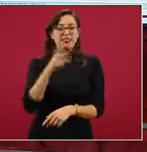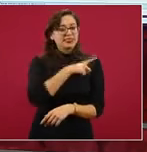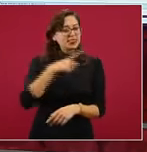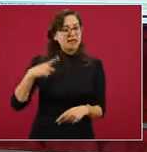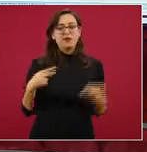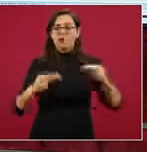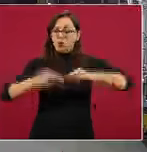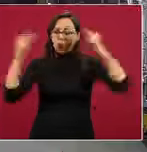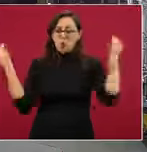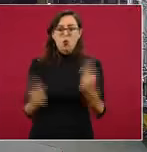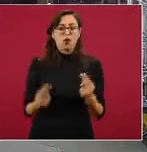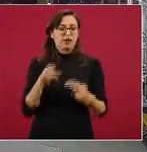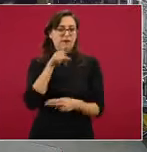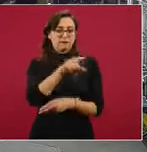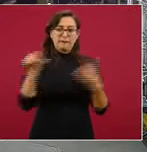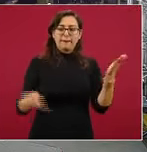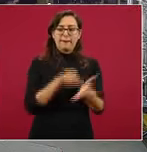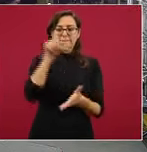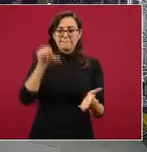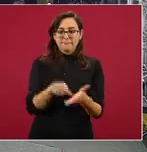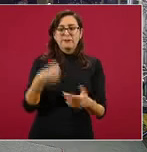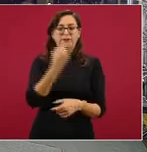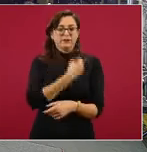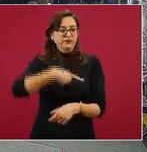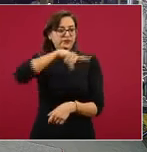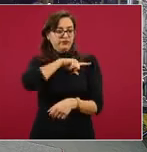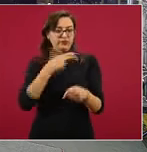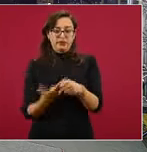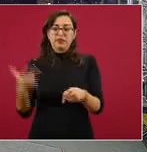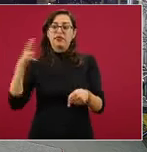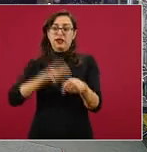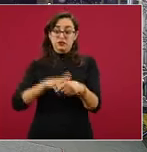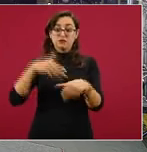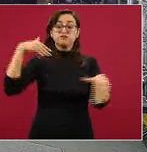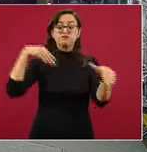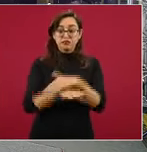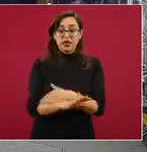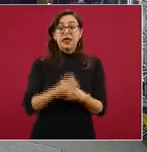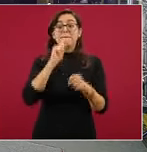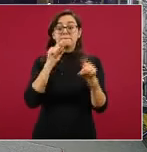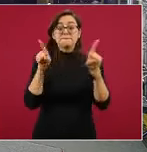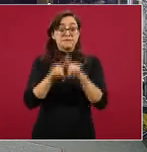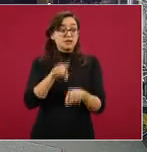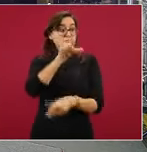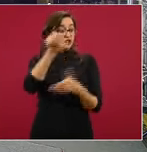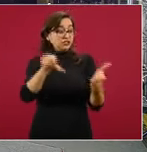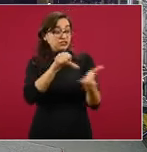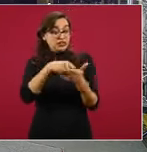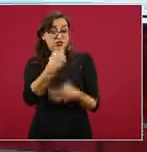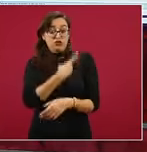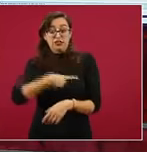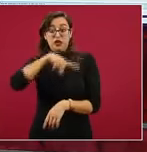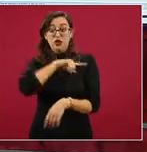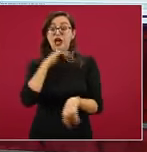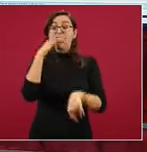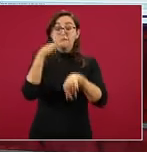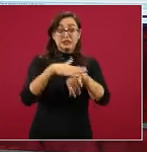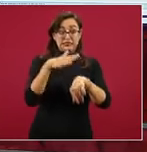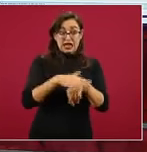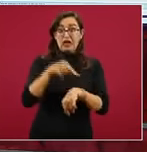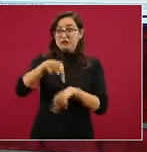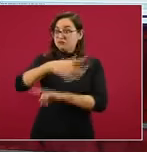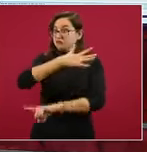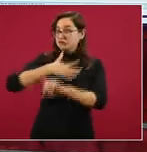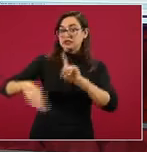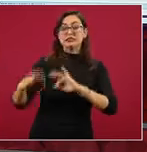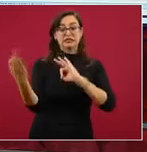más cercano que allá hay personas con factores de riesgo, personas adultos mayores, con diabetes, con enfermedades crónicas, para que